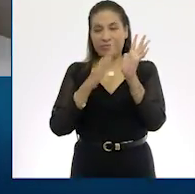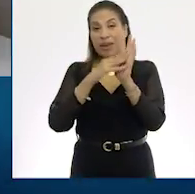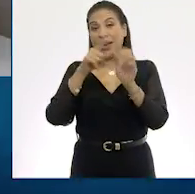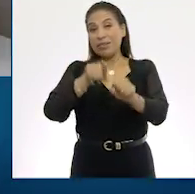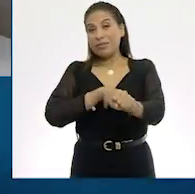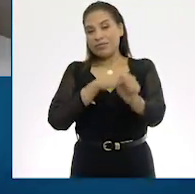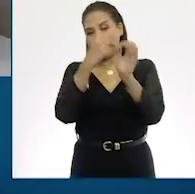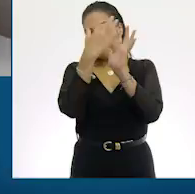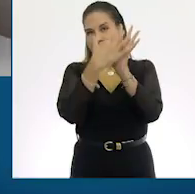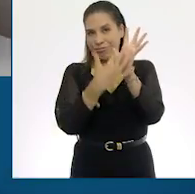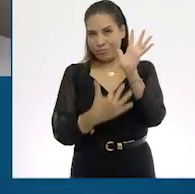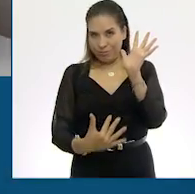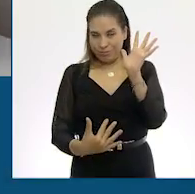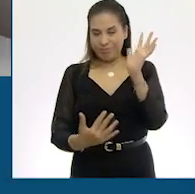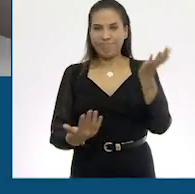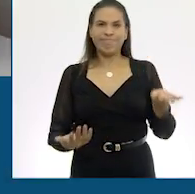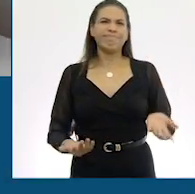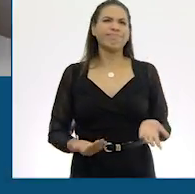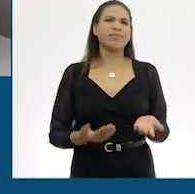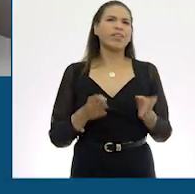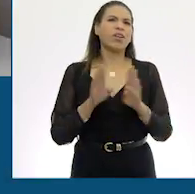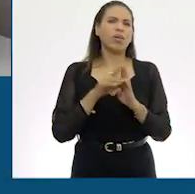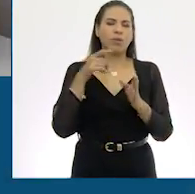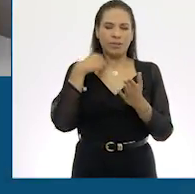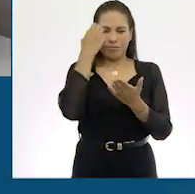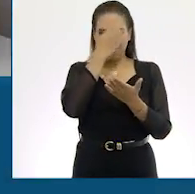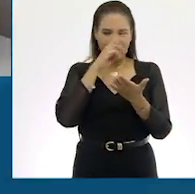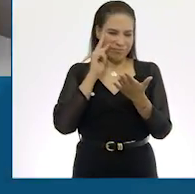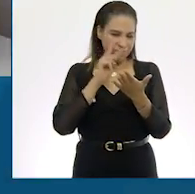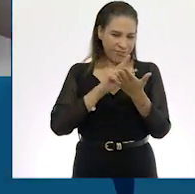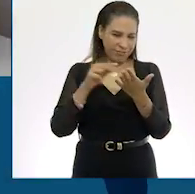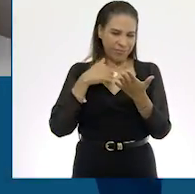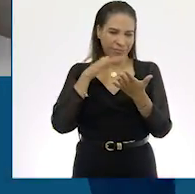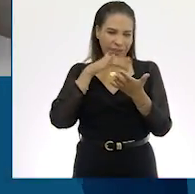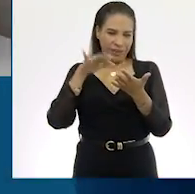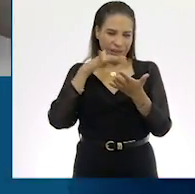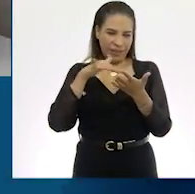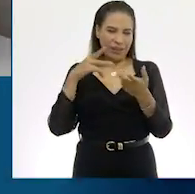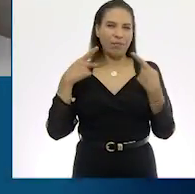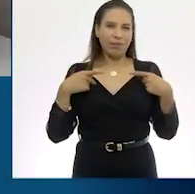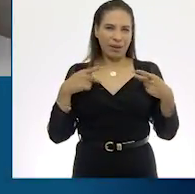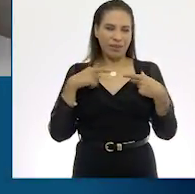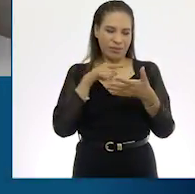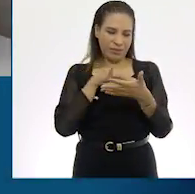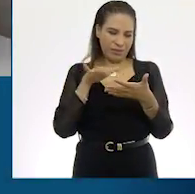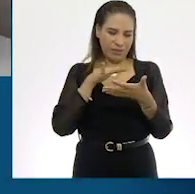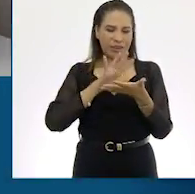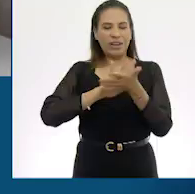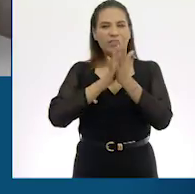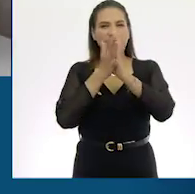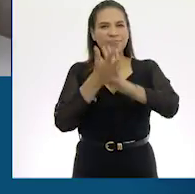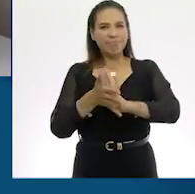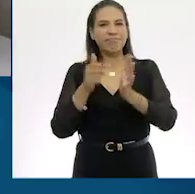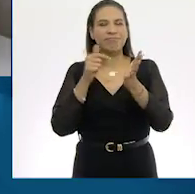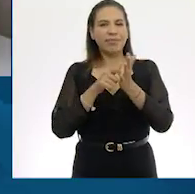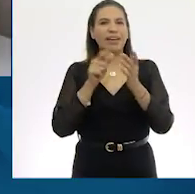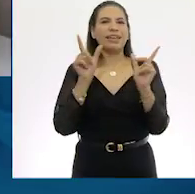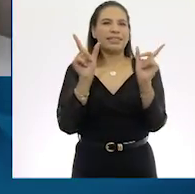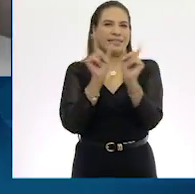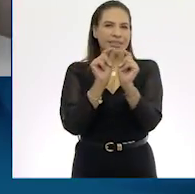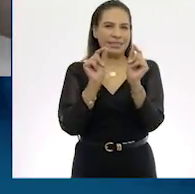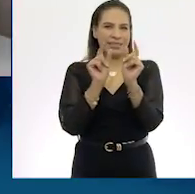largo que ha sido analizado e interpretado por el autor. Es la